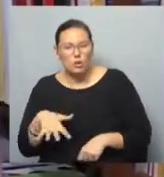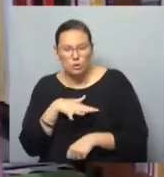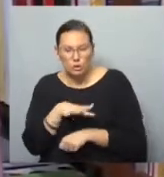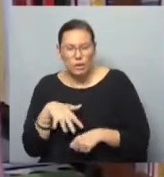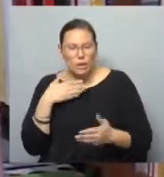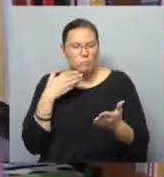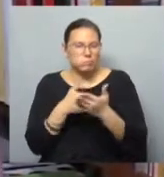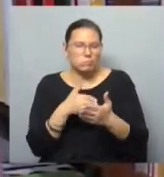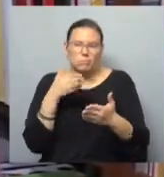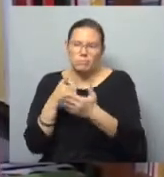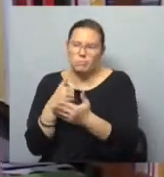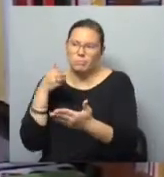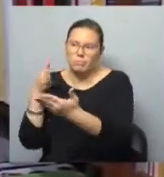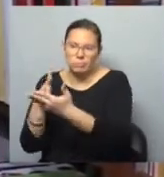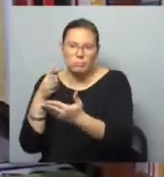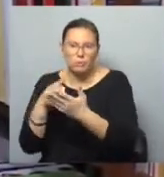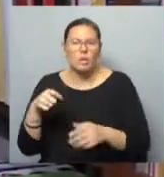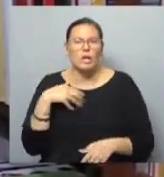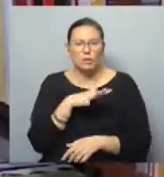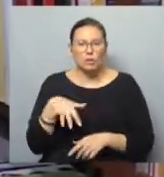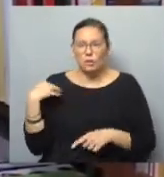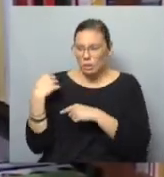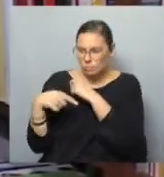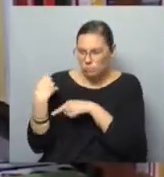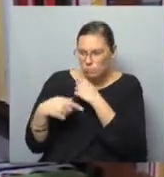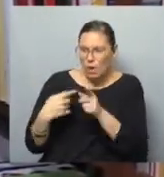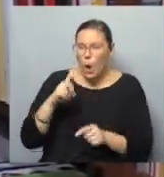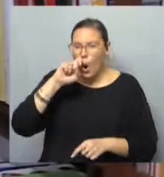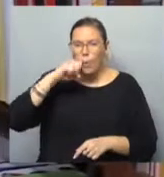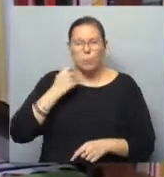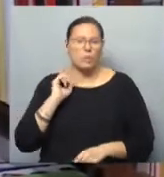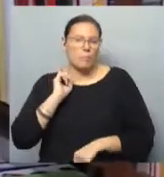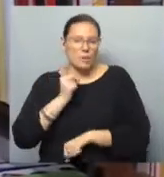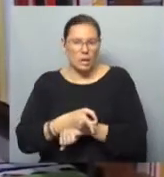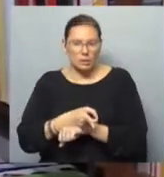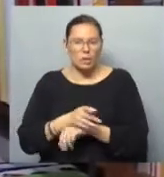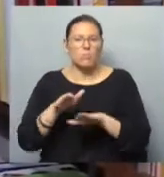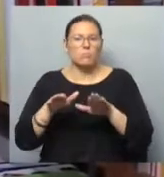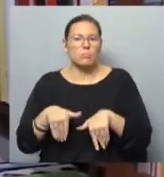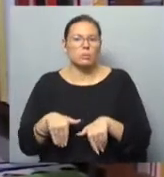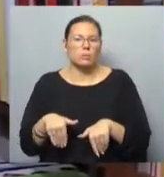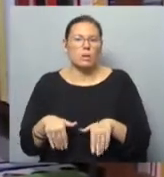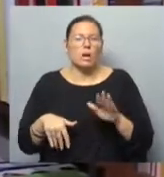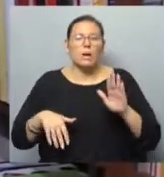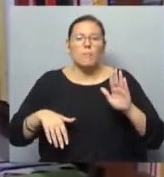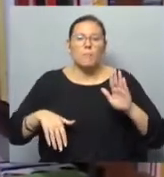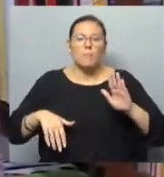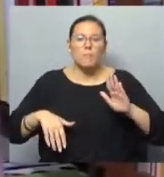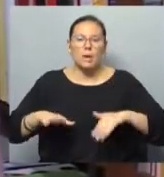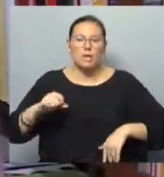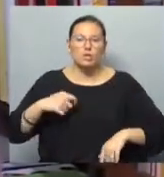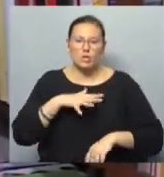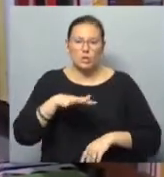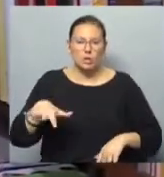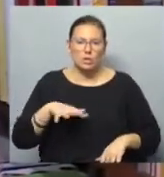muchos obstáculos. Es una sociedad conservadora, patriarcal, porque es sobre todo la sociedad